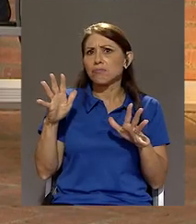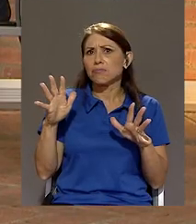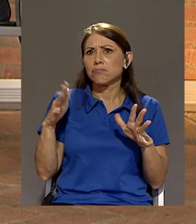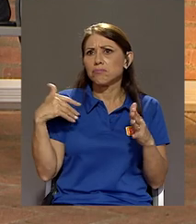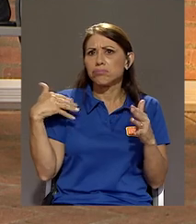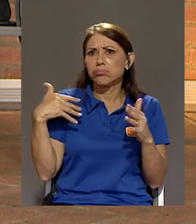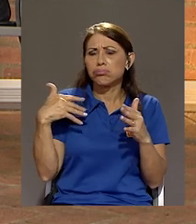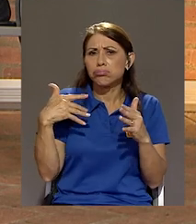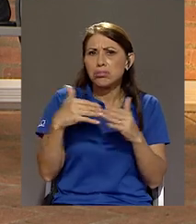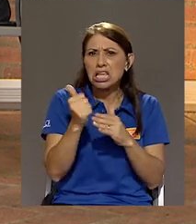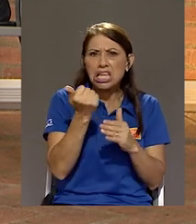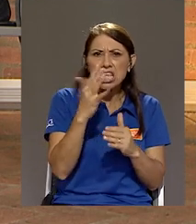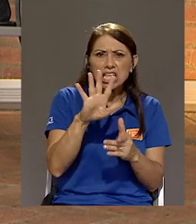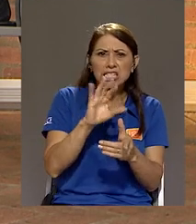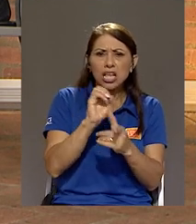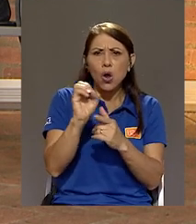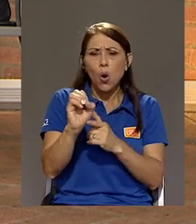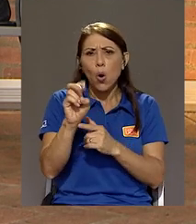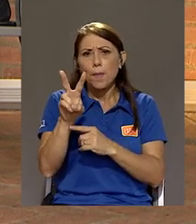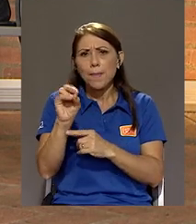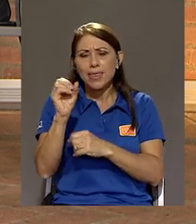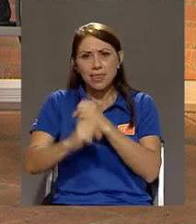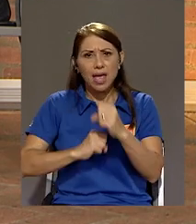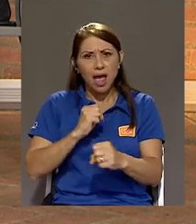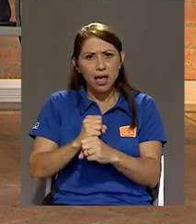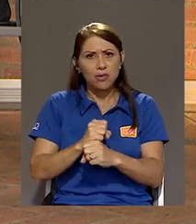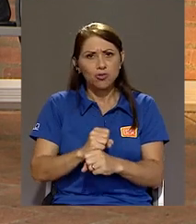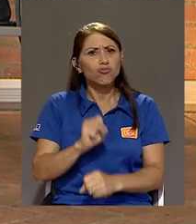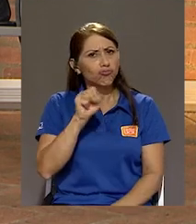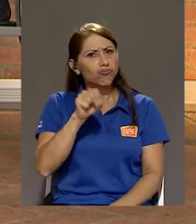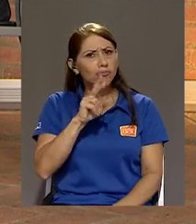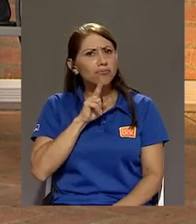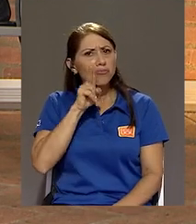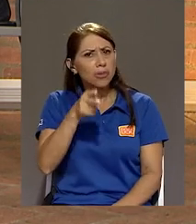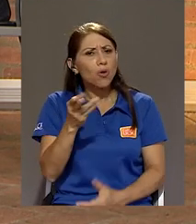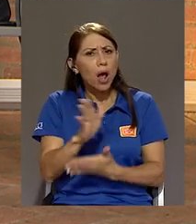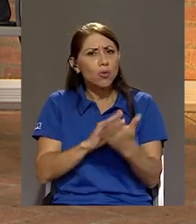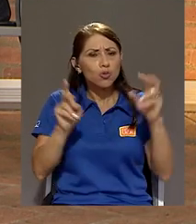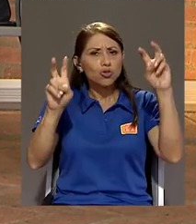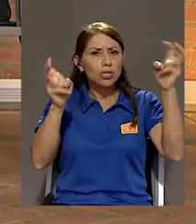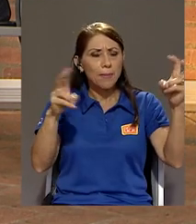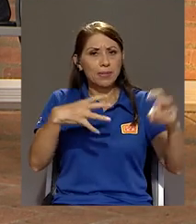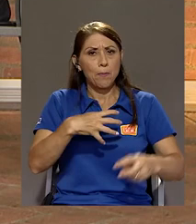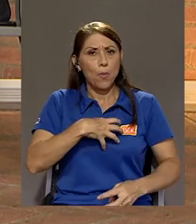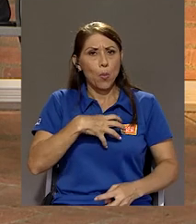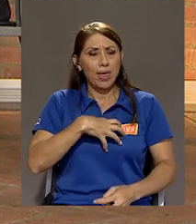años, efectivamente había algunos temas, sobre todo en propiedad intelectual,